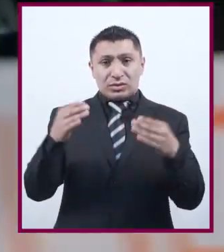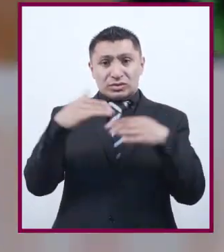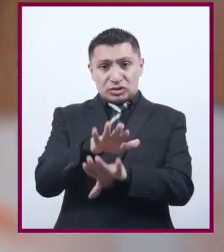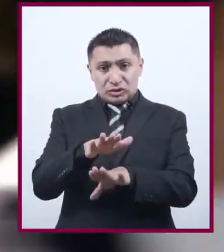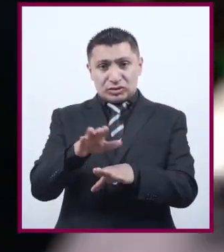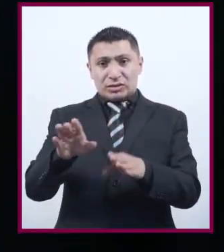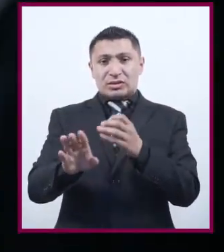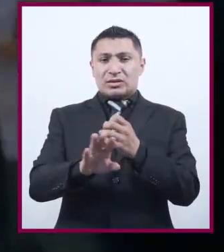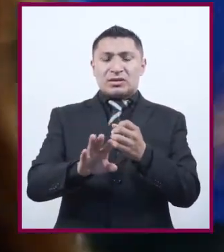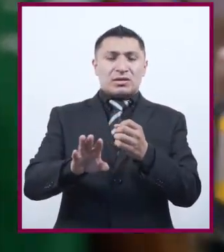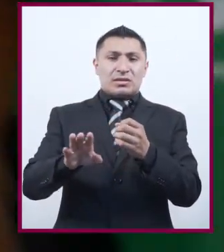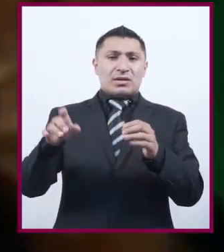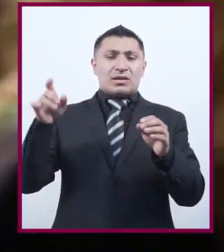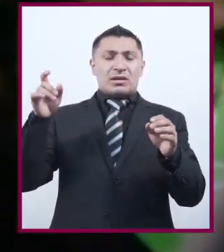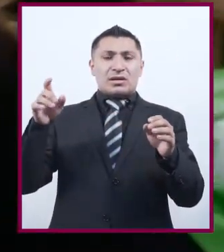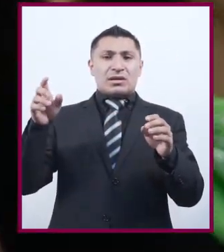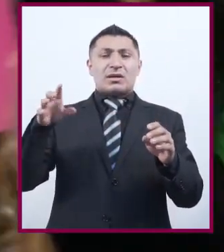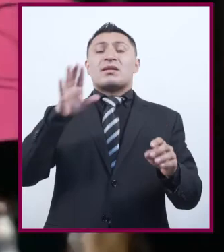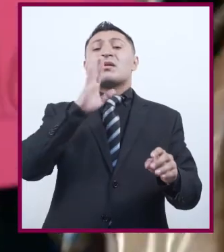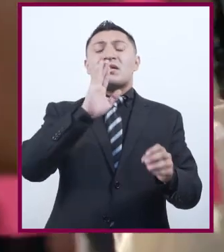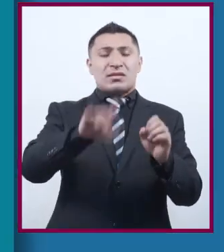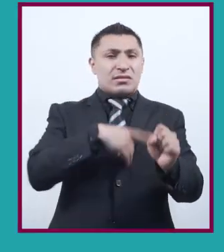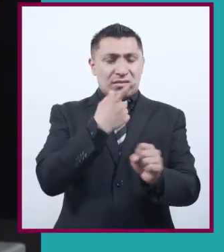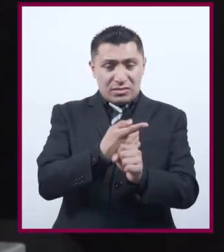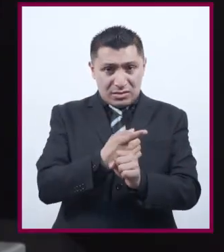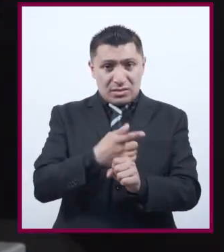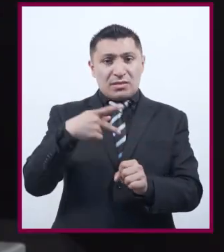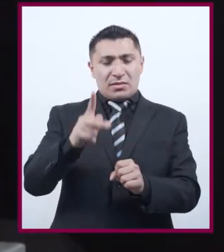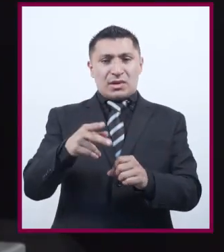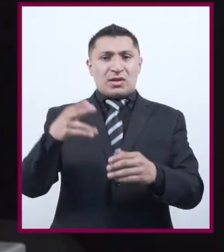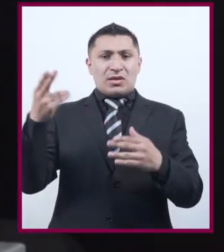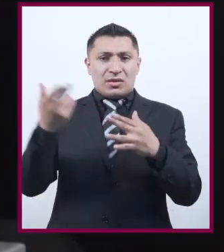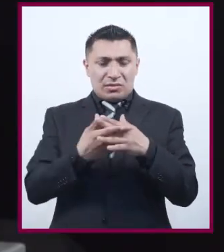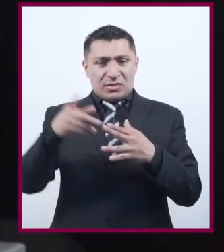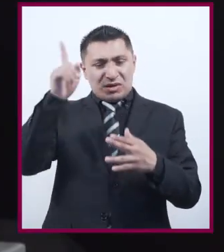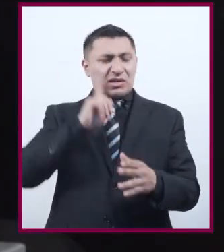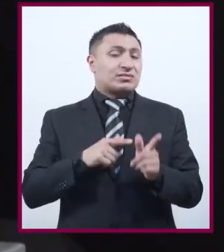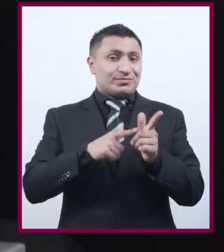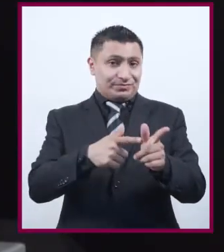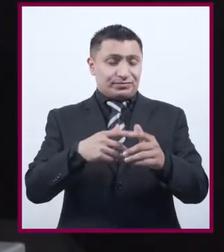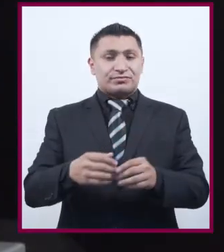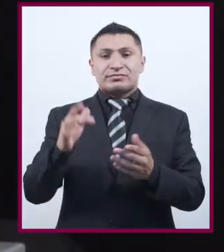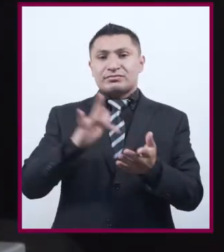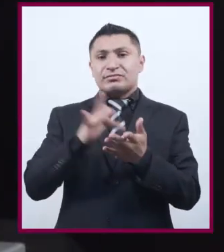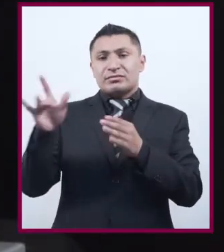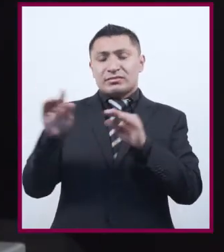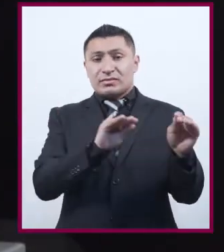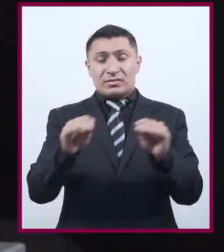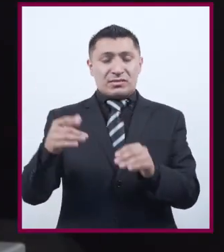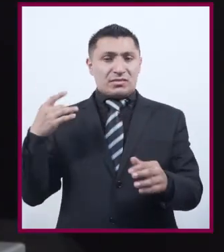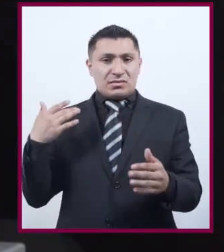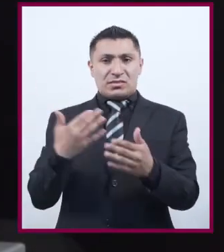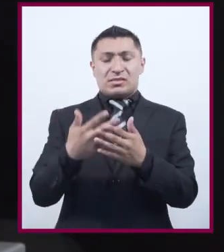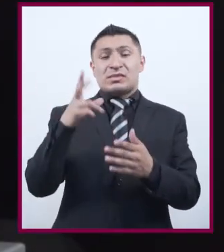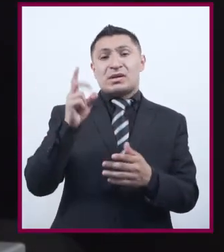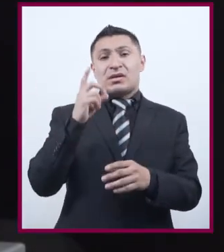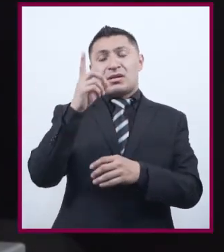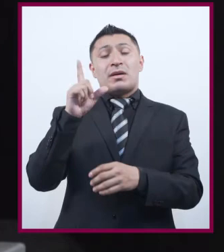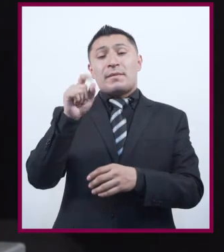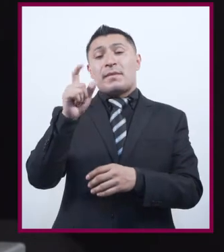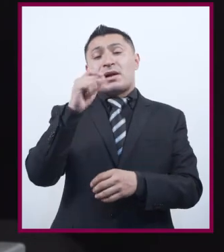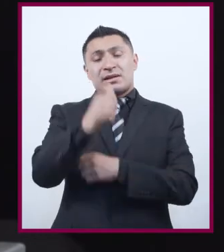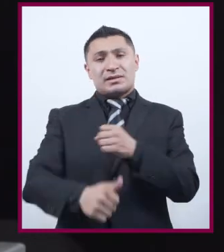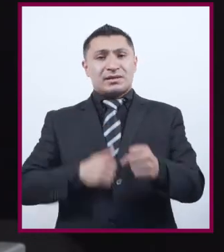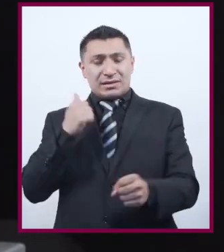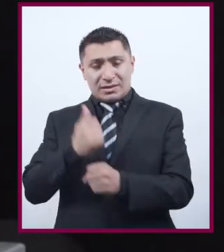sirvió de mucho, pues los feminicidios continuaron. Gracias a estos movimientos, en las últimas 2 décadas del siglo XX